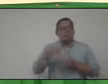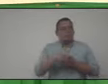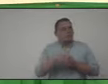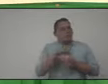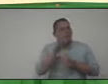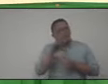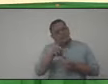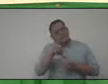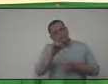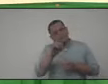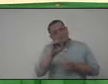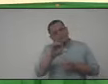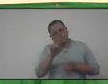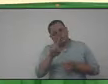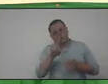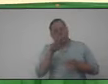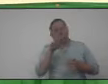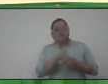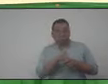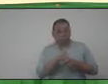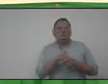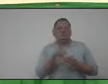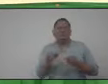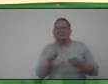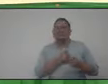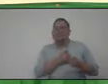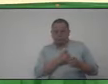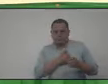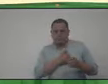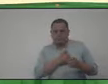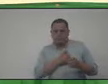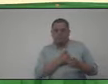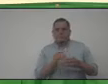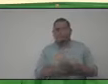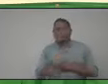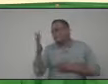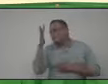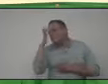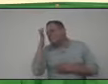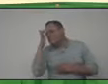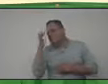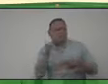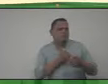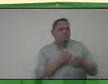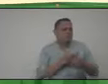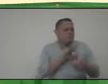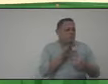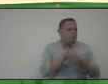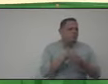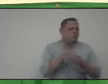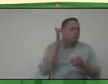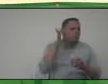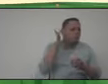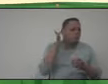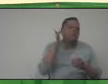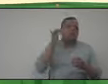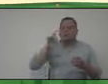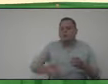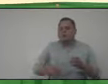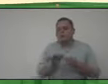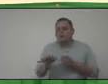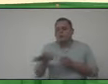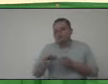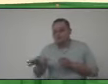plan de beneficios se da aquí en Yopal. ¿Por qué está aquí en Yopal? Porque los municipios,